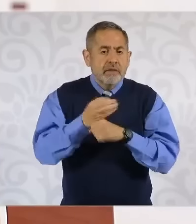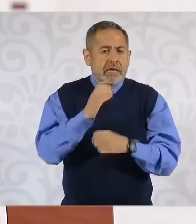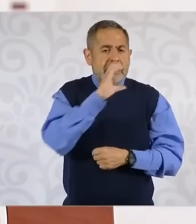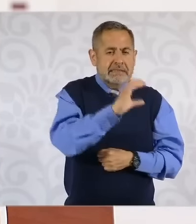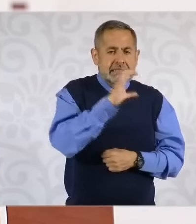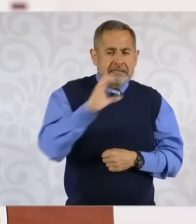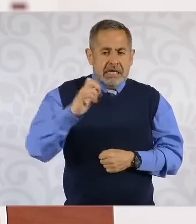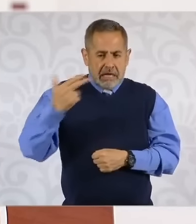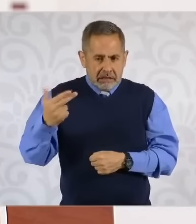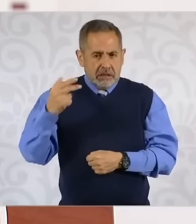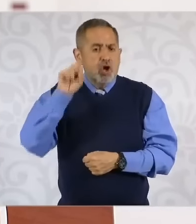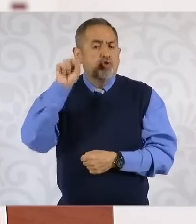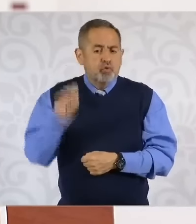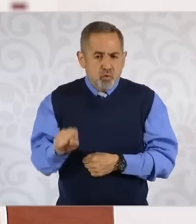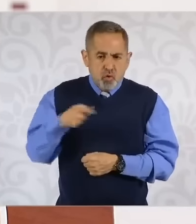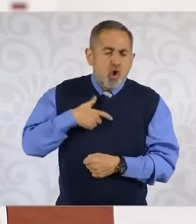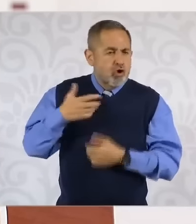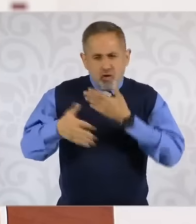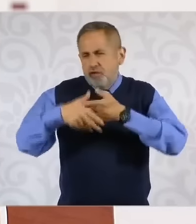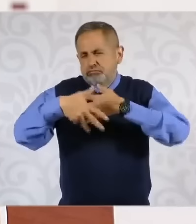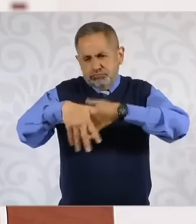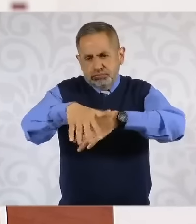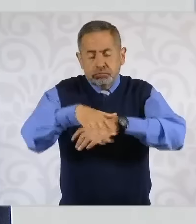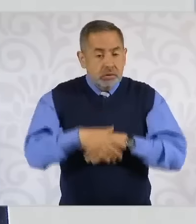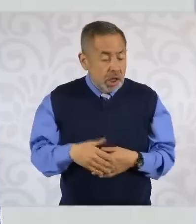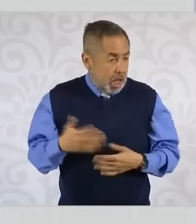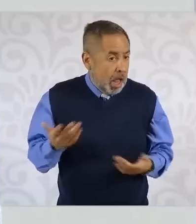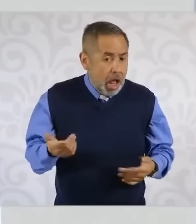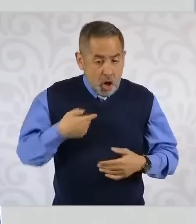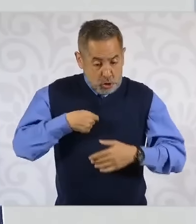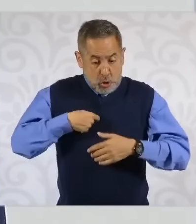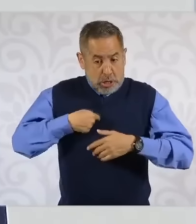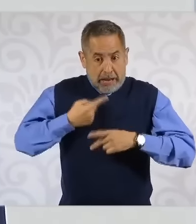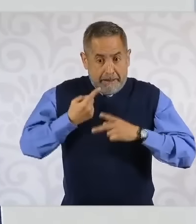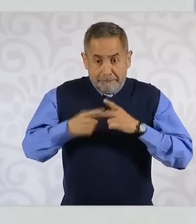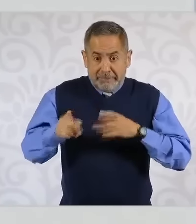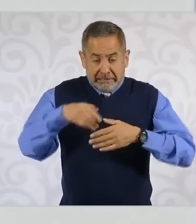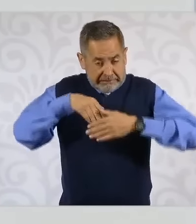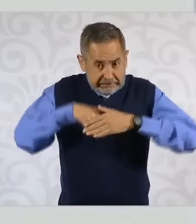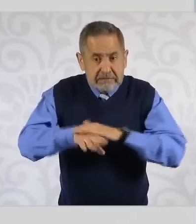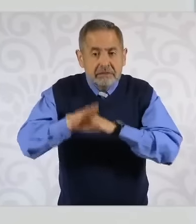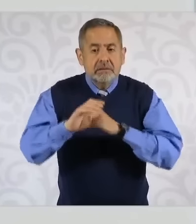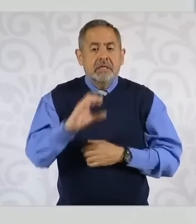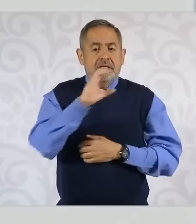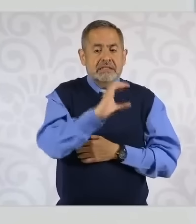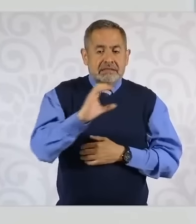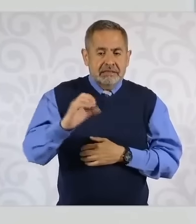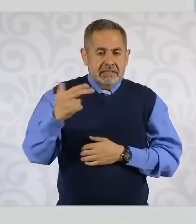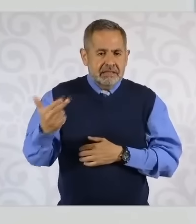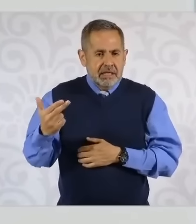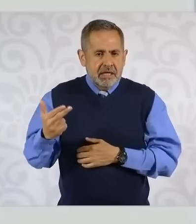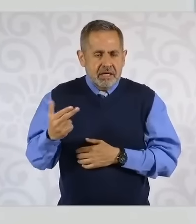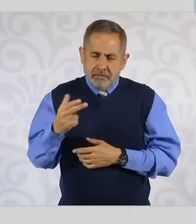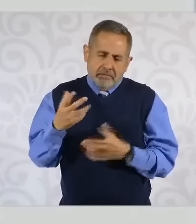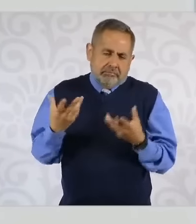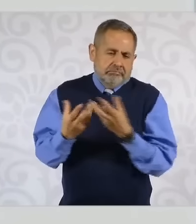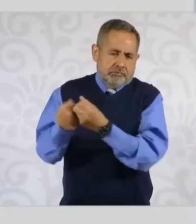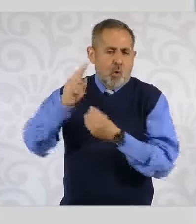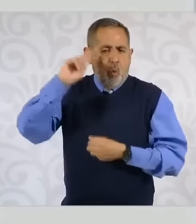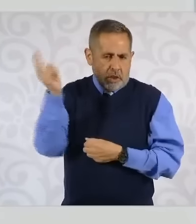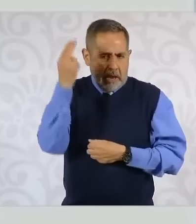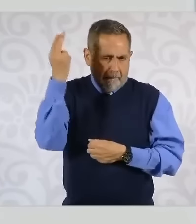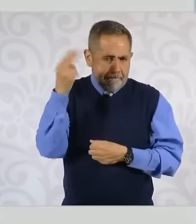Sur, en donde había entrado yo al CCH. CCH es parte de la Universidad